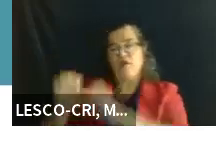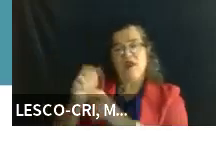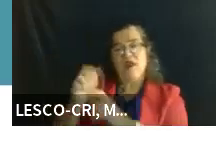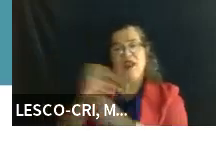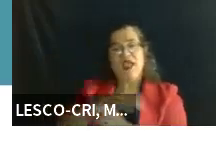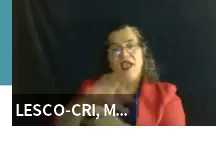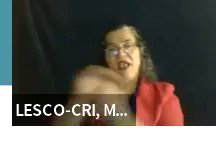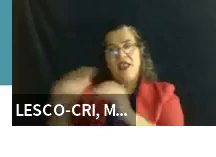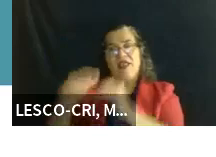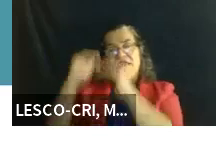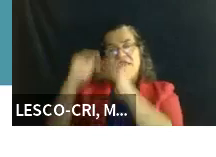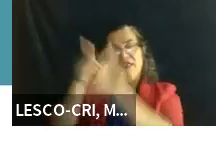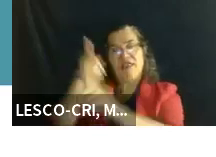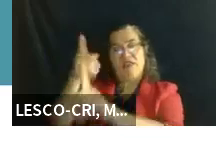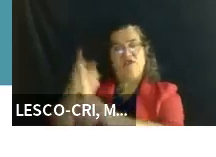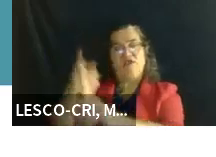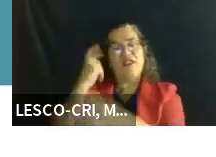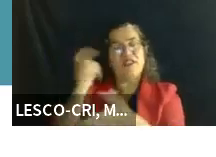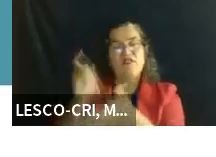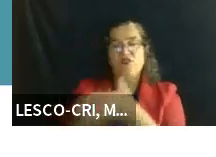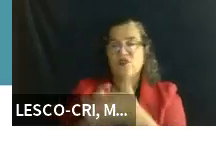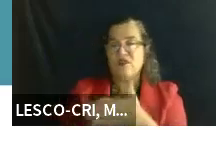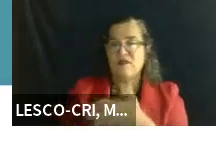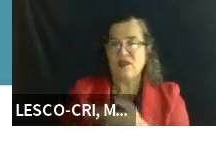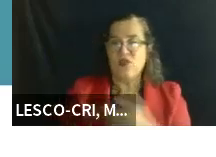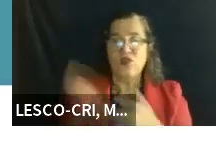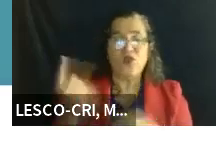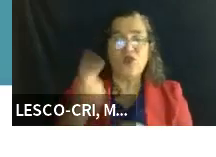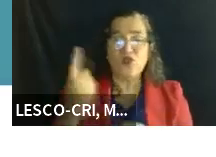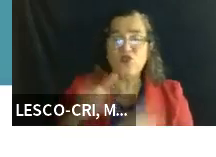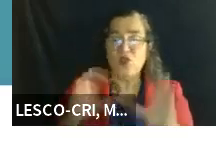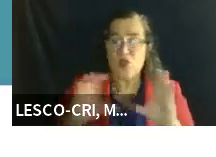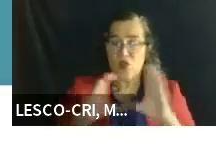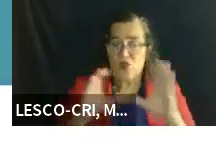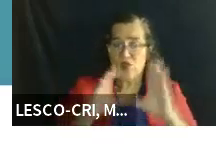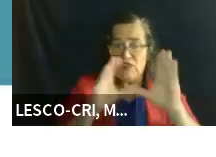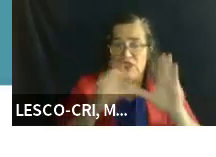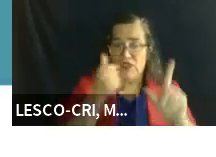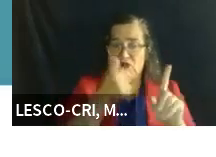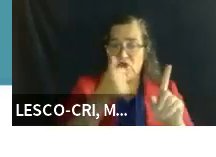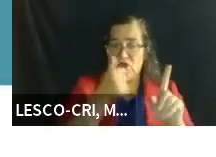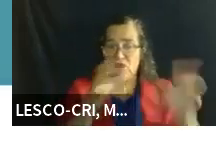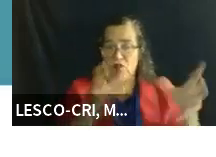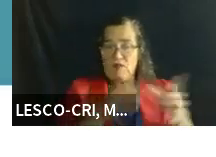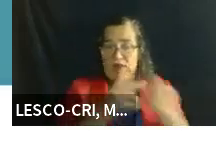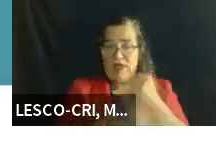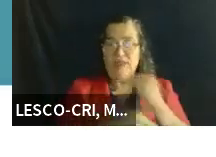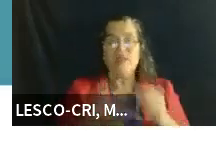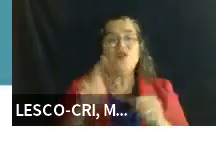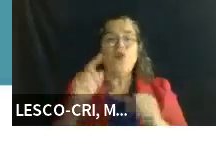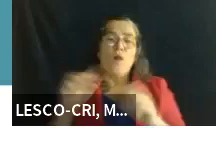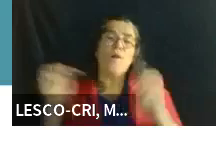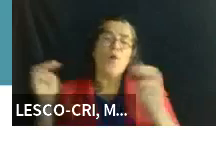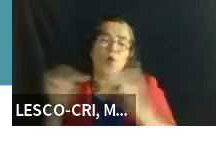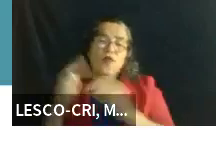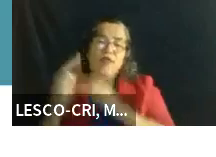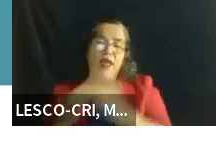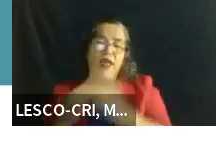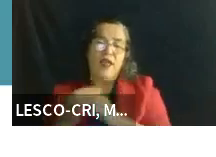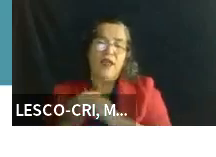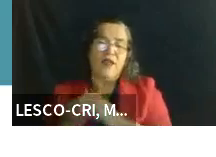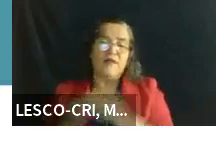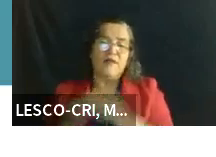microcredenciales a los fines de su reconocimiento, no solamente en los títulos del propio país, sino a nivel mundial. EincuAGE lanzó